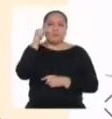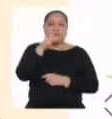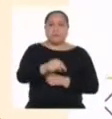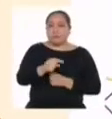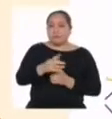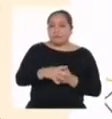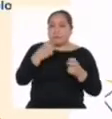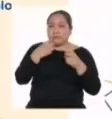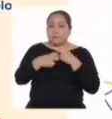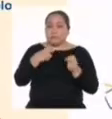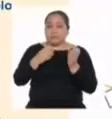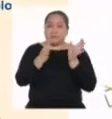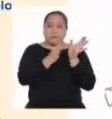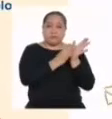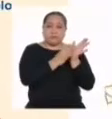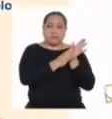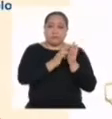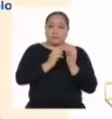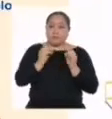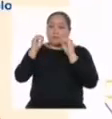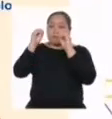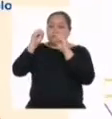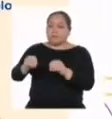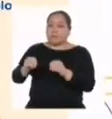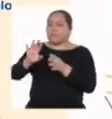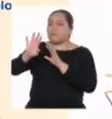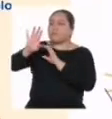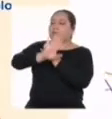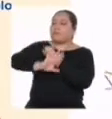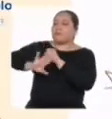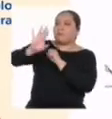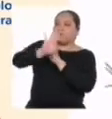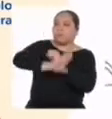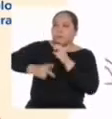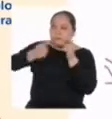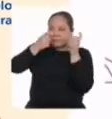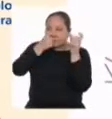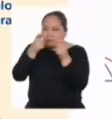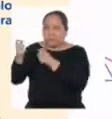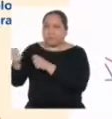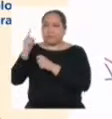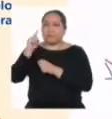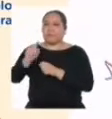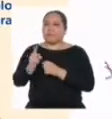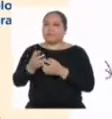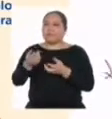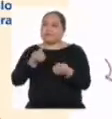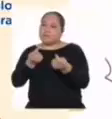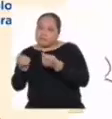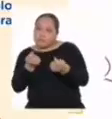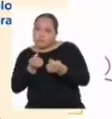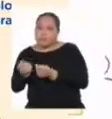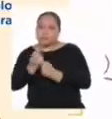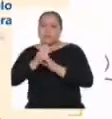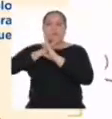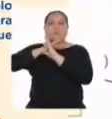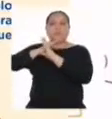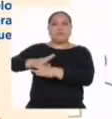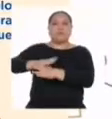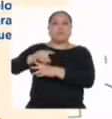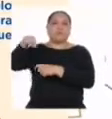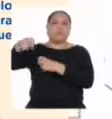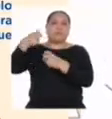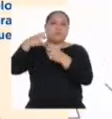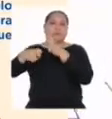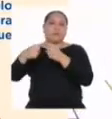de conflictos, la Defensoría del Pueblo despliega sus facultades de defensa y supervisión para prevenir e intermediar con el fin de evitar situaciones